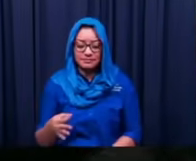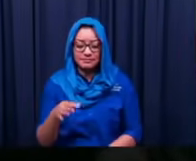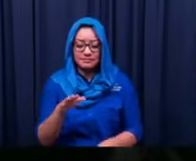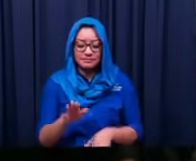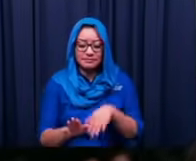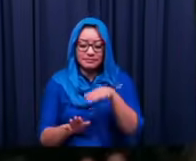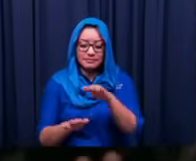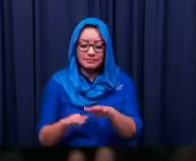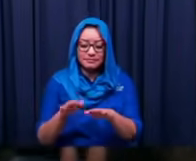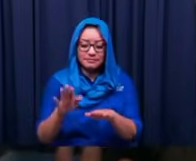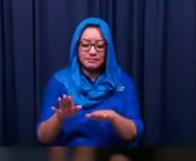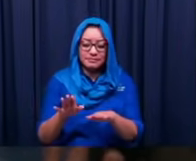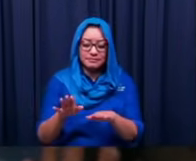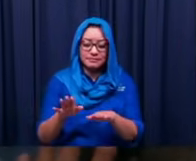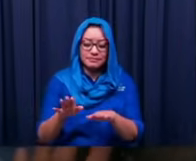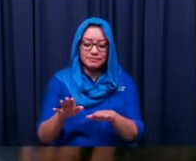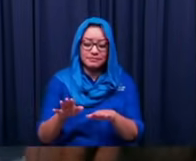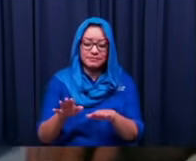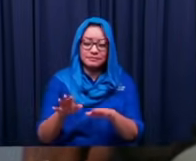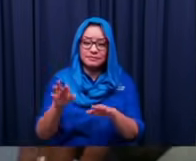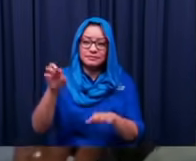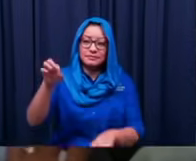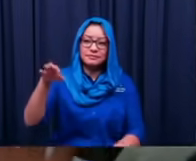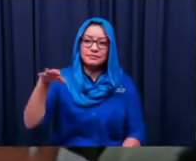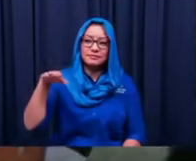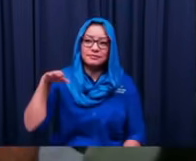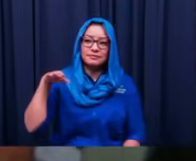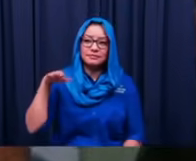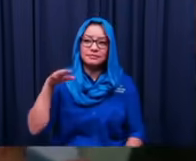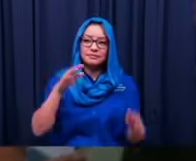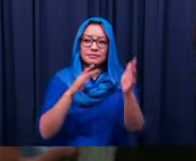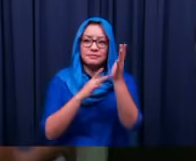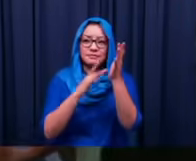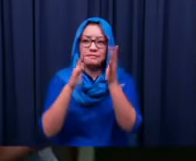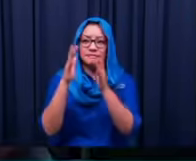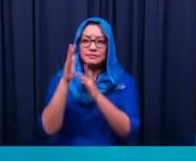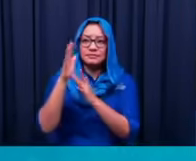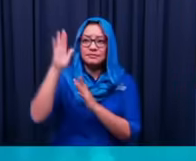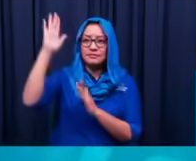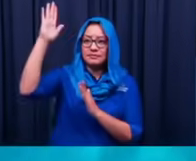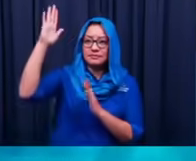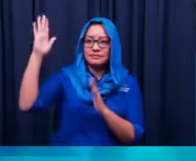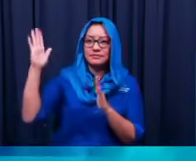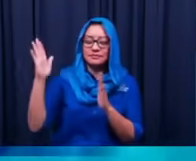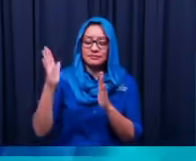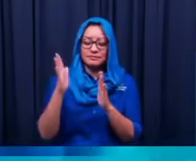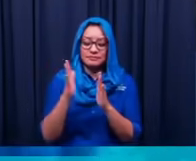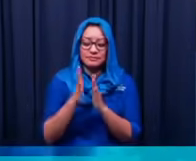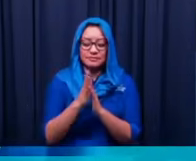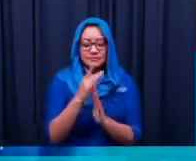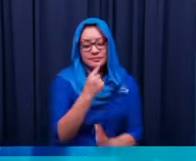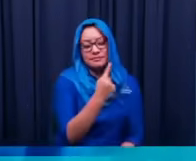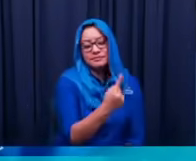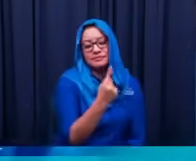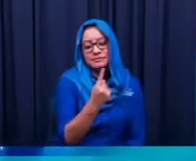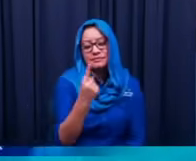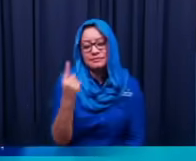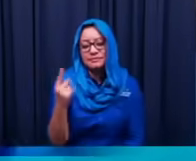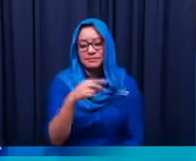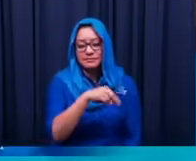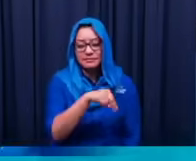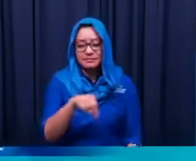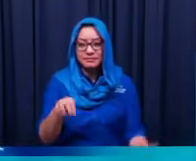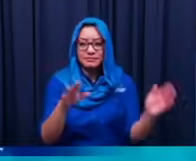la vida de ellos, Señor. En el nombre de Jesús de Nazaret, que la presencia de tu Santo Espíritu sea en la vida de ellos, Señor. En el nombre